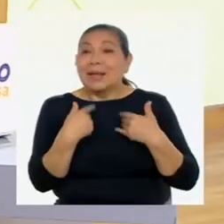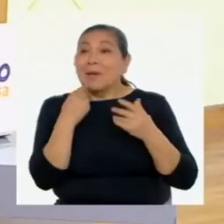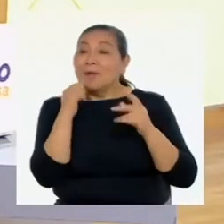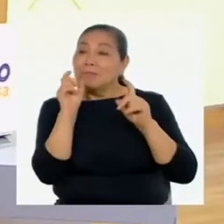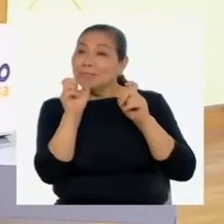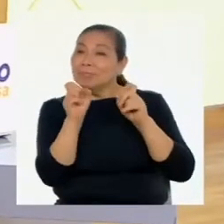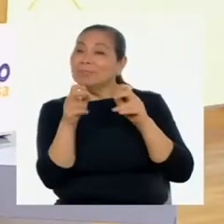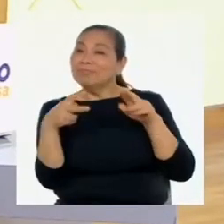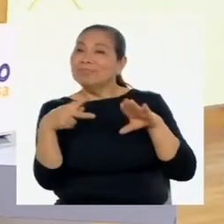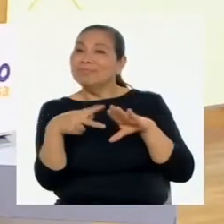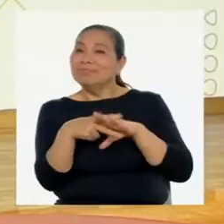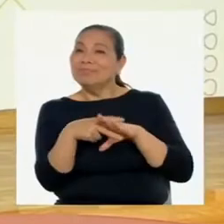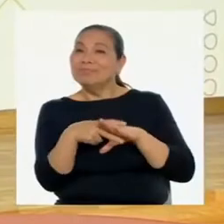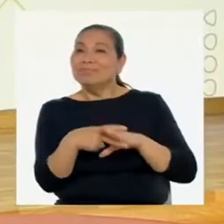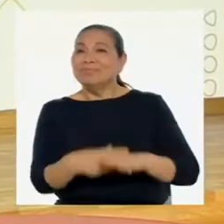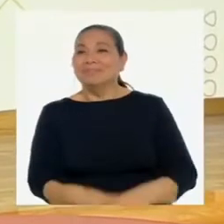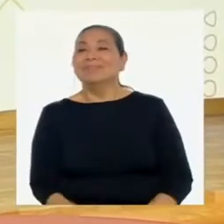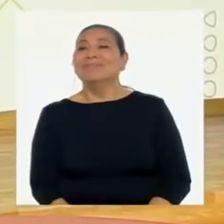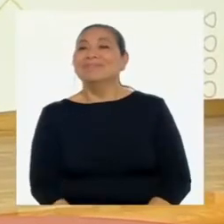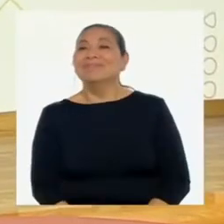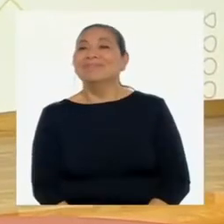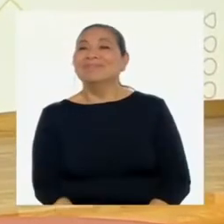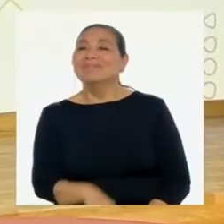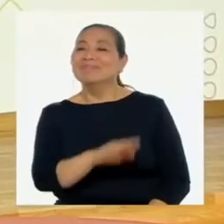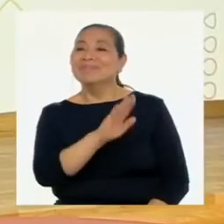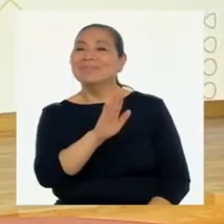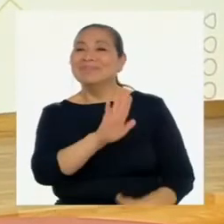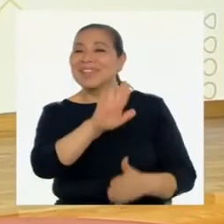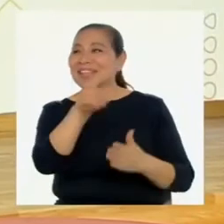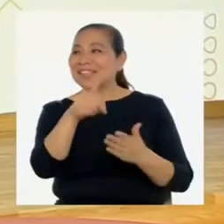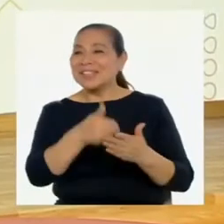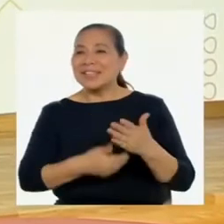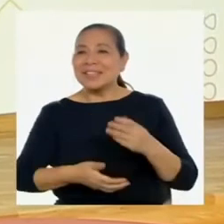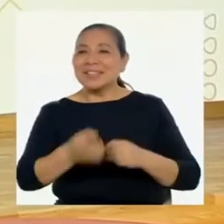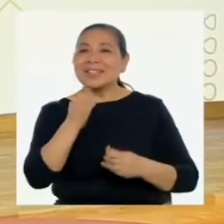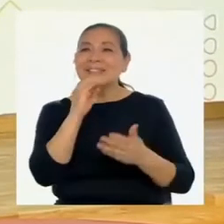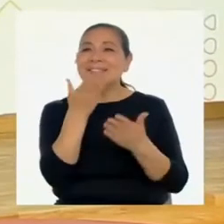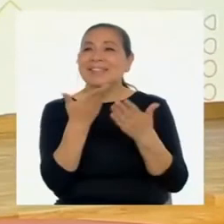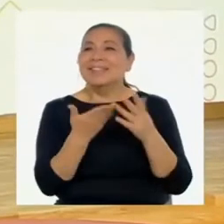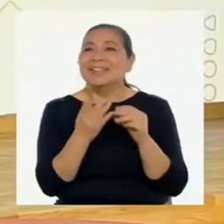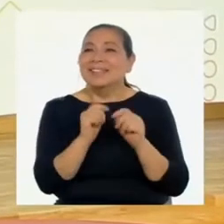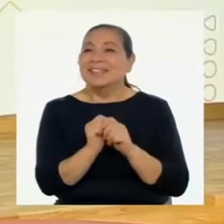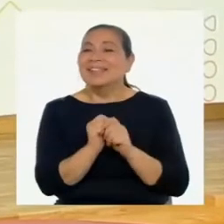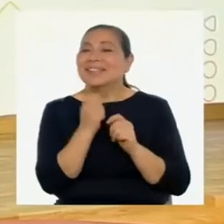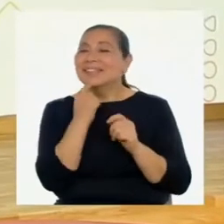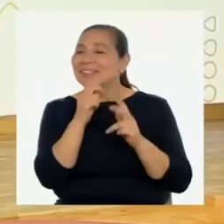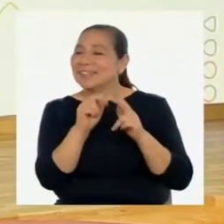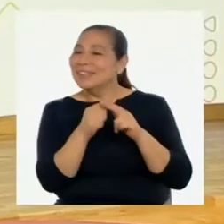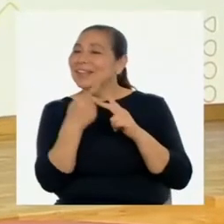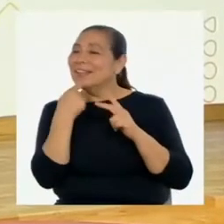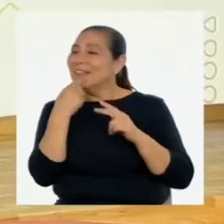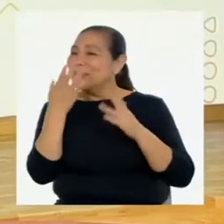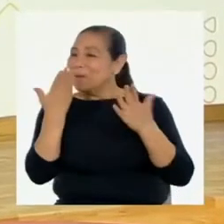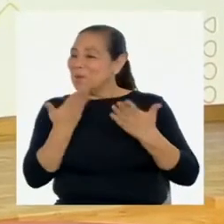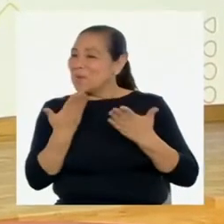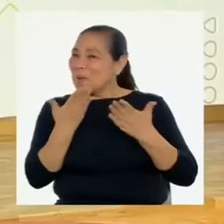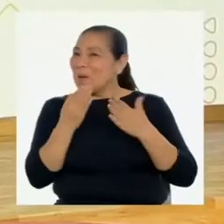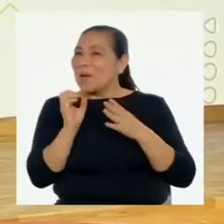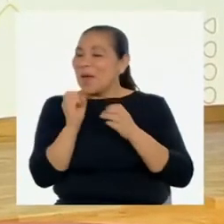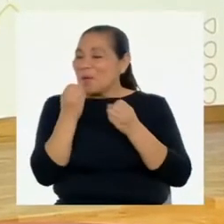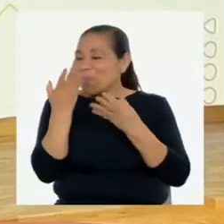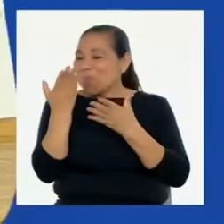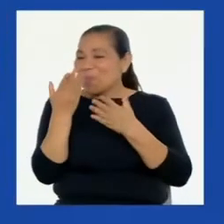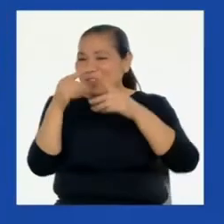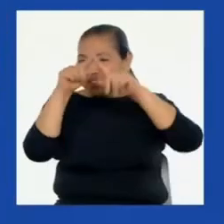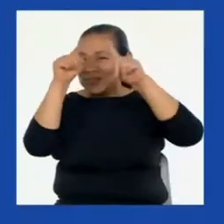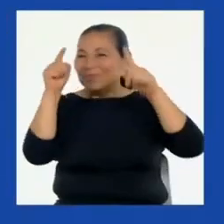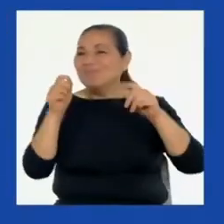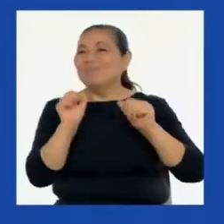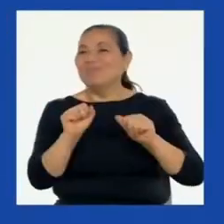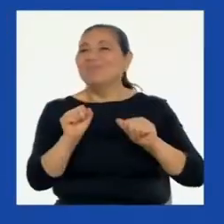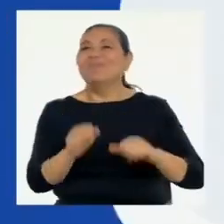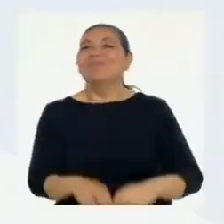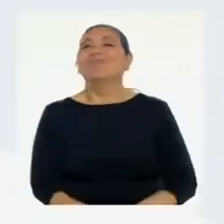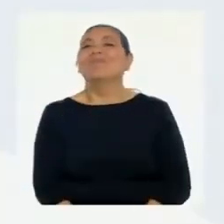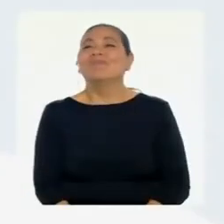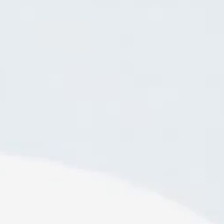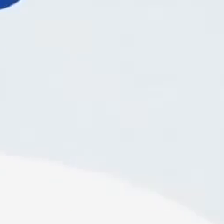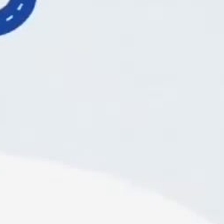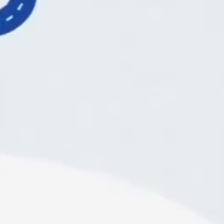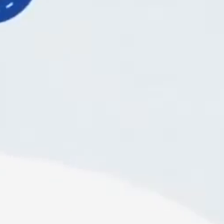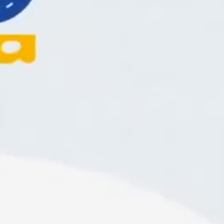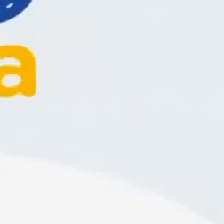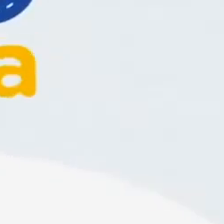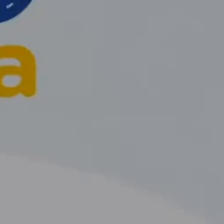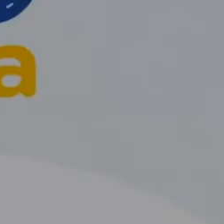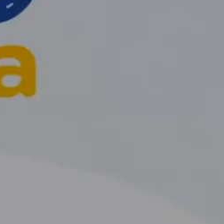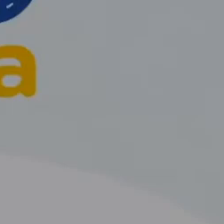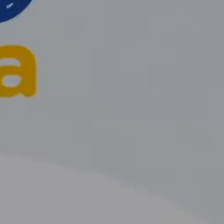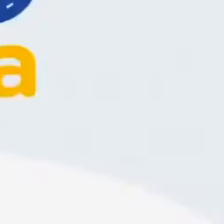tenemos que ir a una pequeña pausa. Chicas y chicos, no se vayan, que al volver empezaremos con el planteamiento de nuestro afiche.